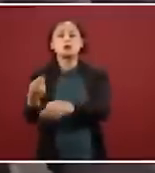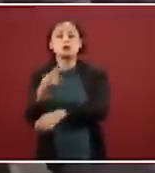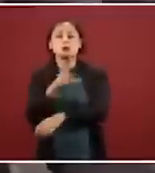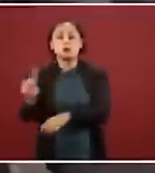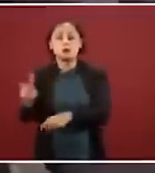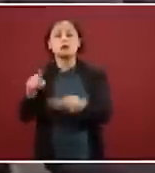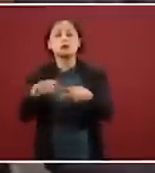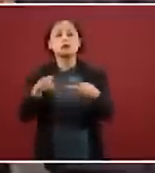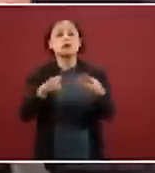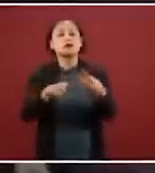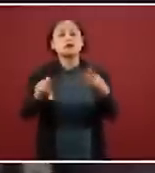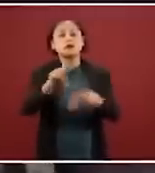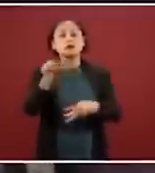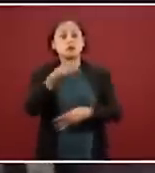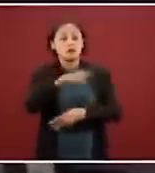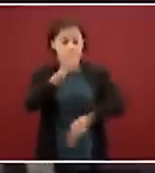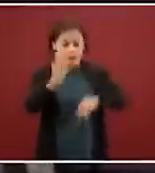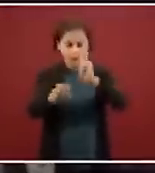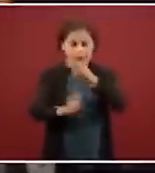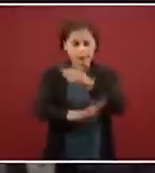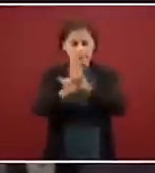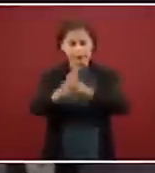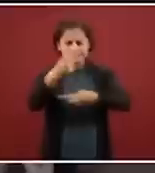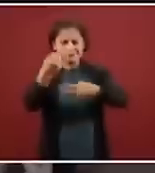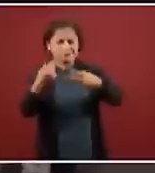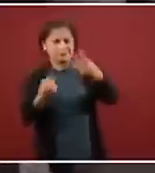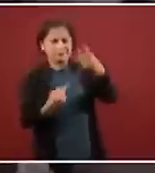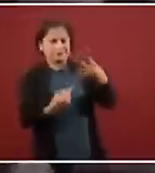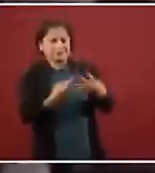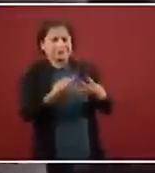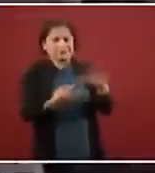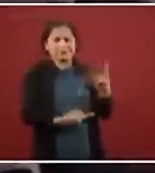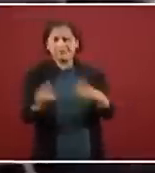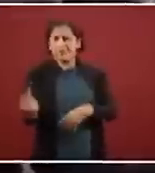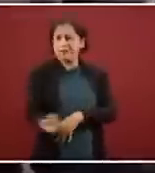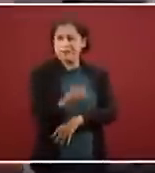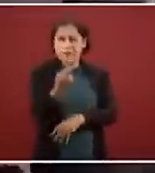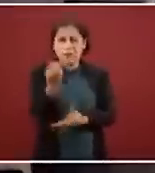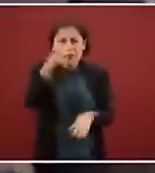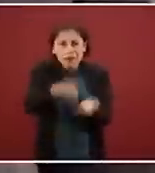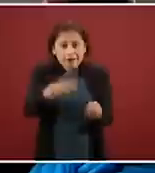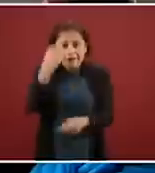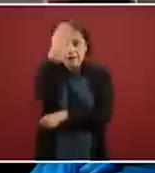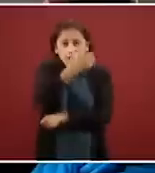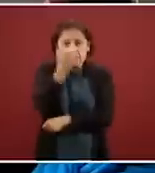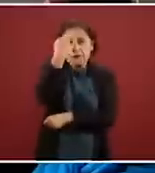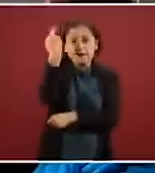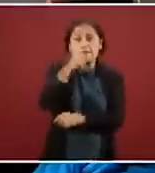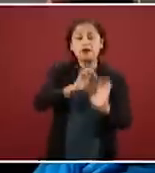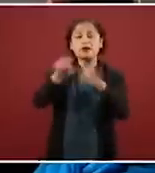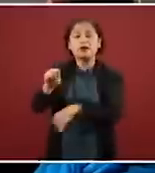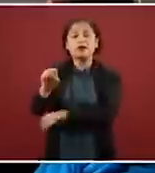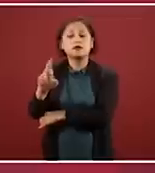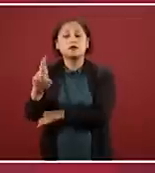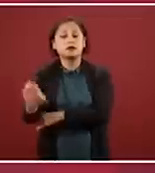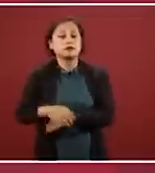¿usted habla con fantasmas? Y así se van. Esas son las preguntas de los exámenes. Bueno, hay que revisar de admisión, ¿eh? Hay que